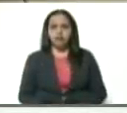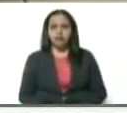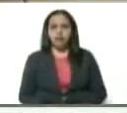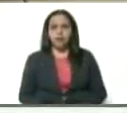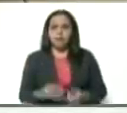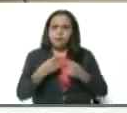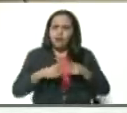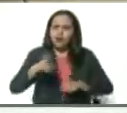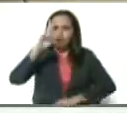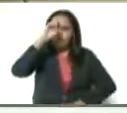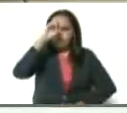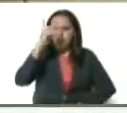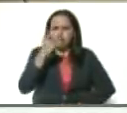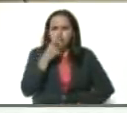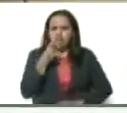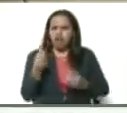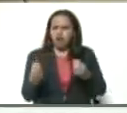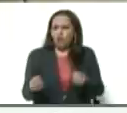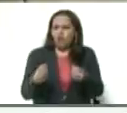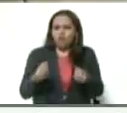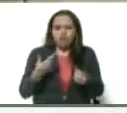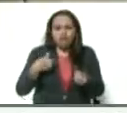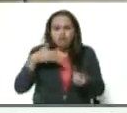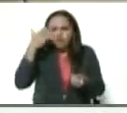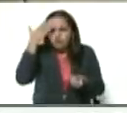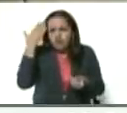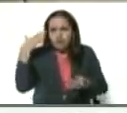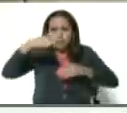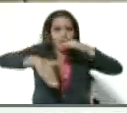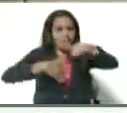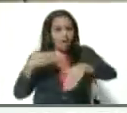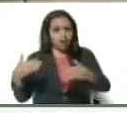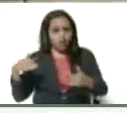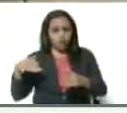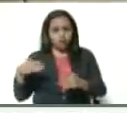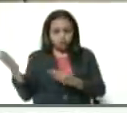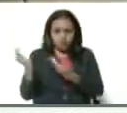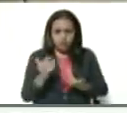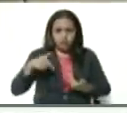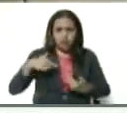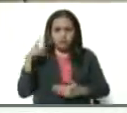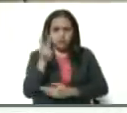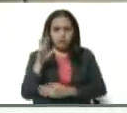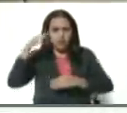Pero el de República Dominicana no sé si vino nadando.